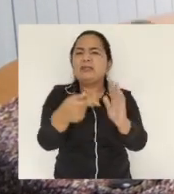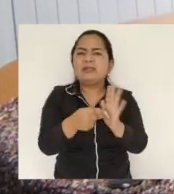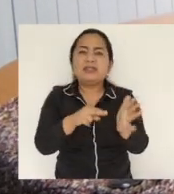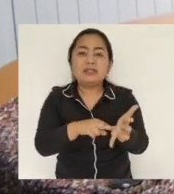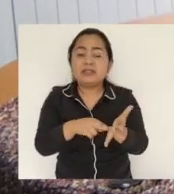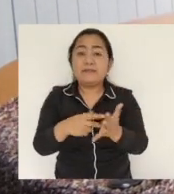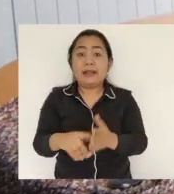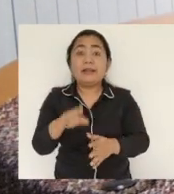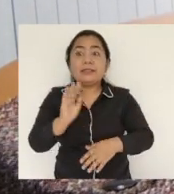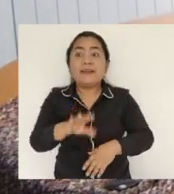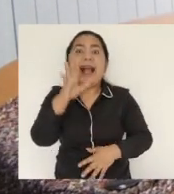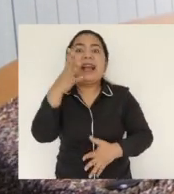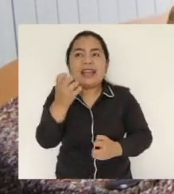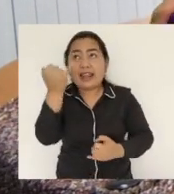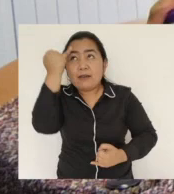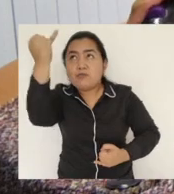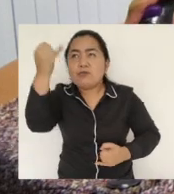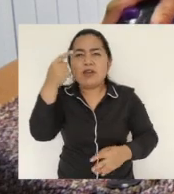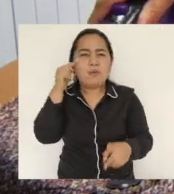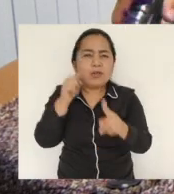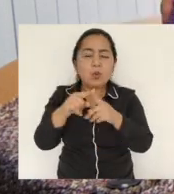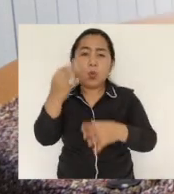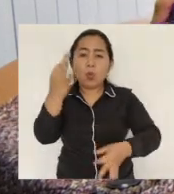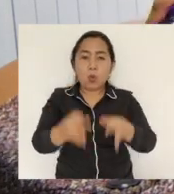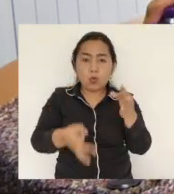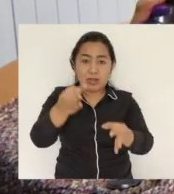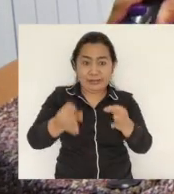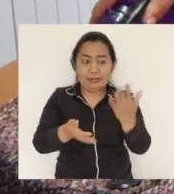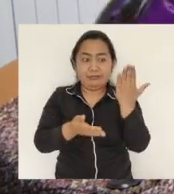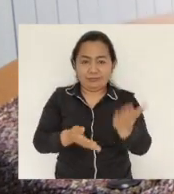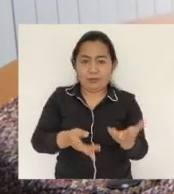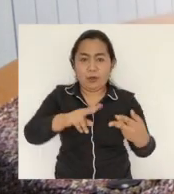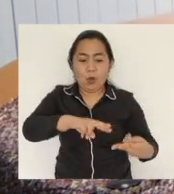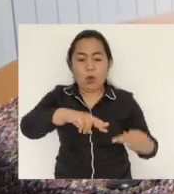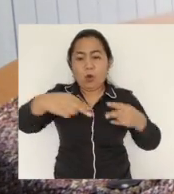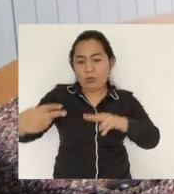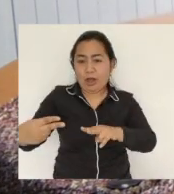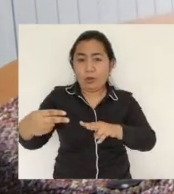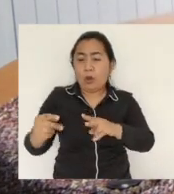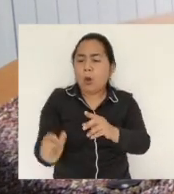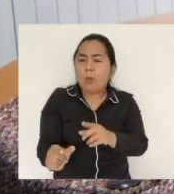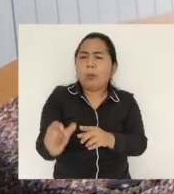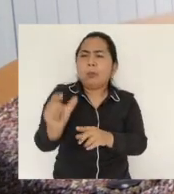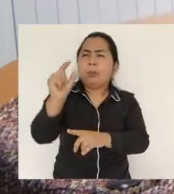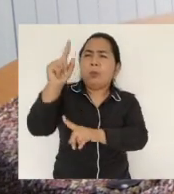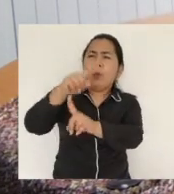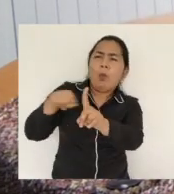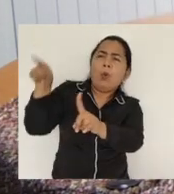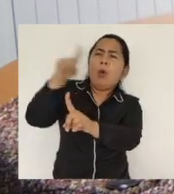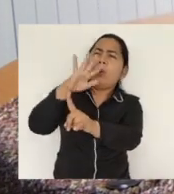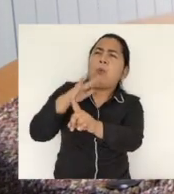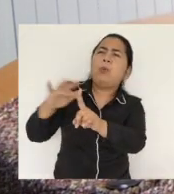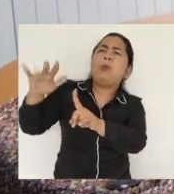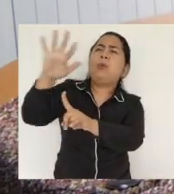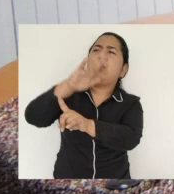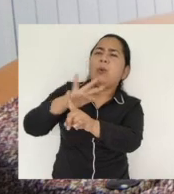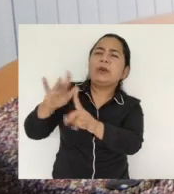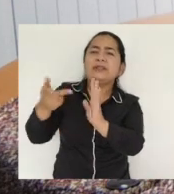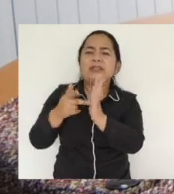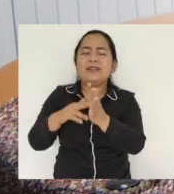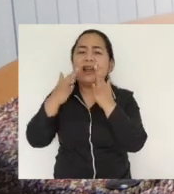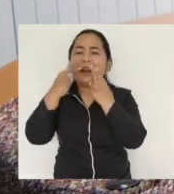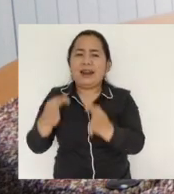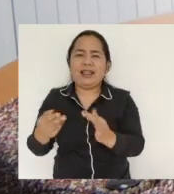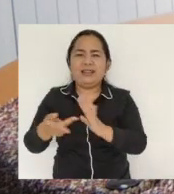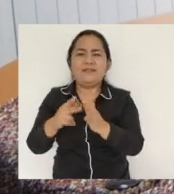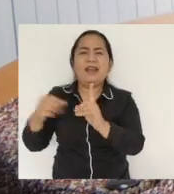simboliza un ideal de justicia versus en los molinos de viento, que significa el realismo, que es toda